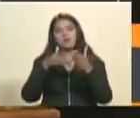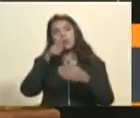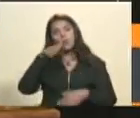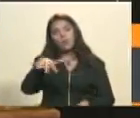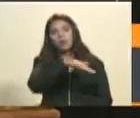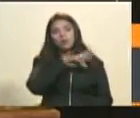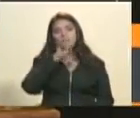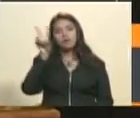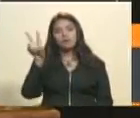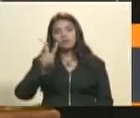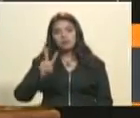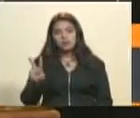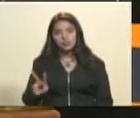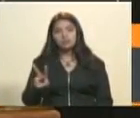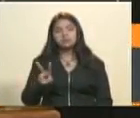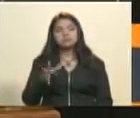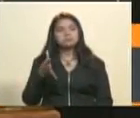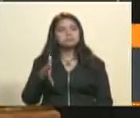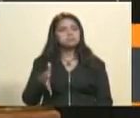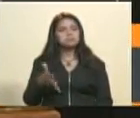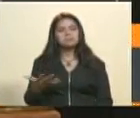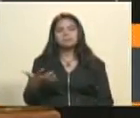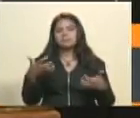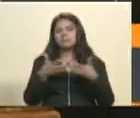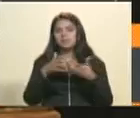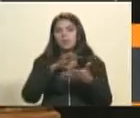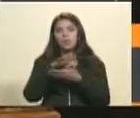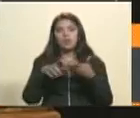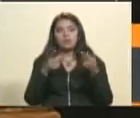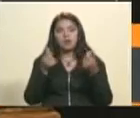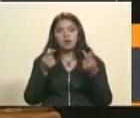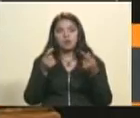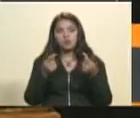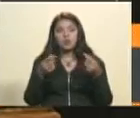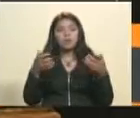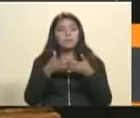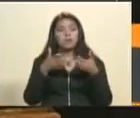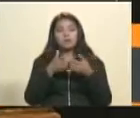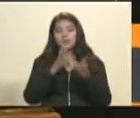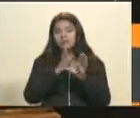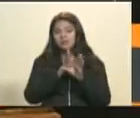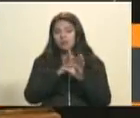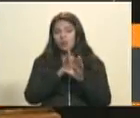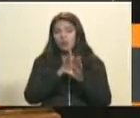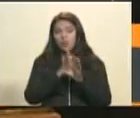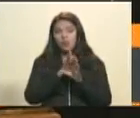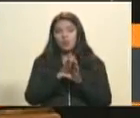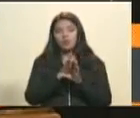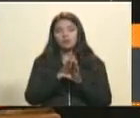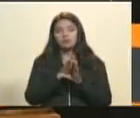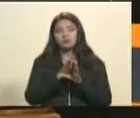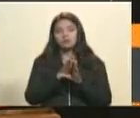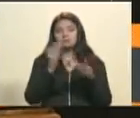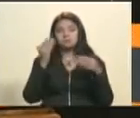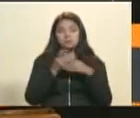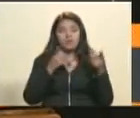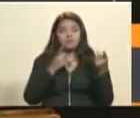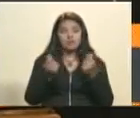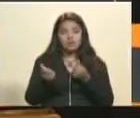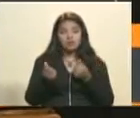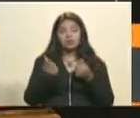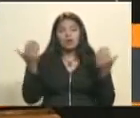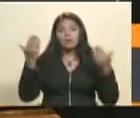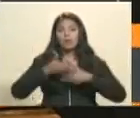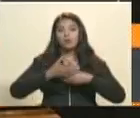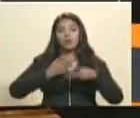pueblo venezolano utilizando la guerra económica, la guerra psicológica, el cerco financiero y el